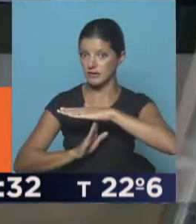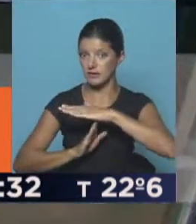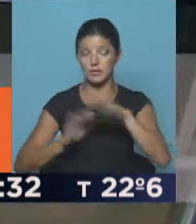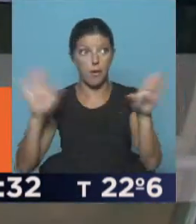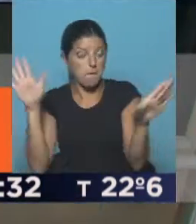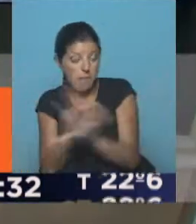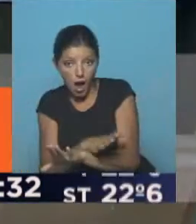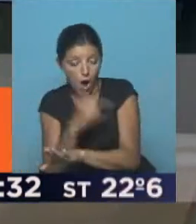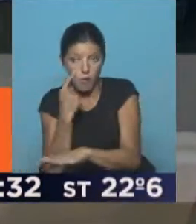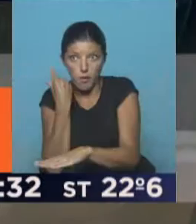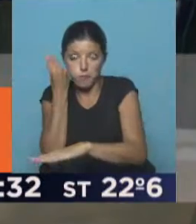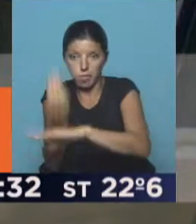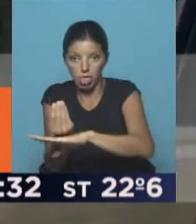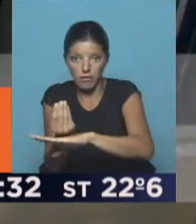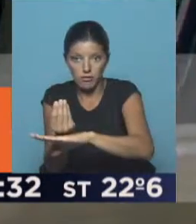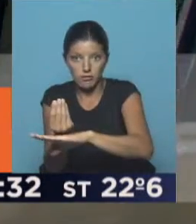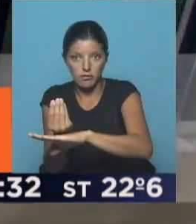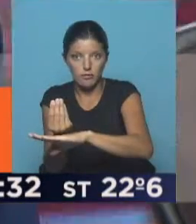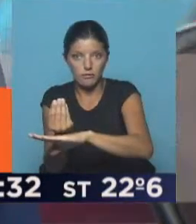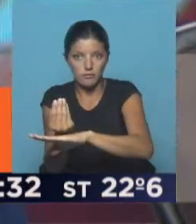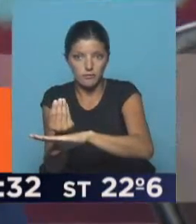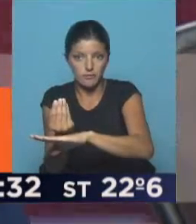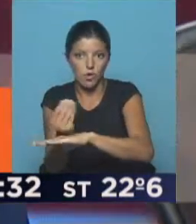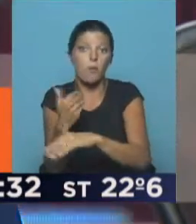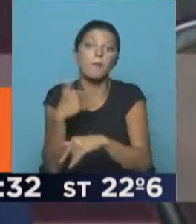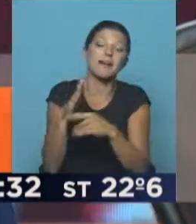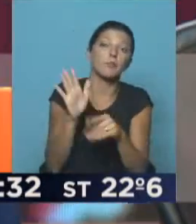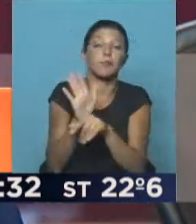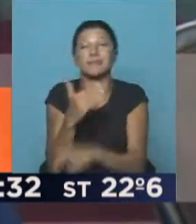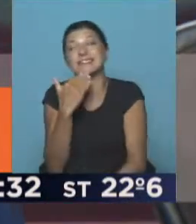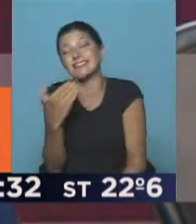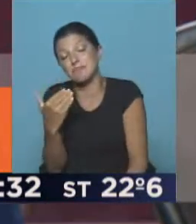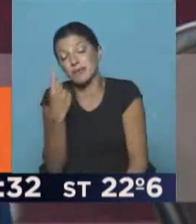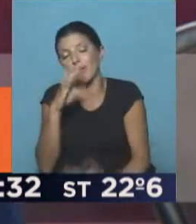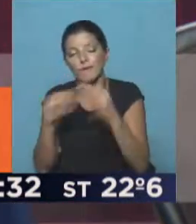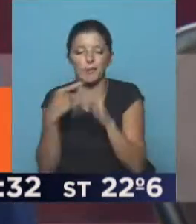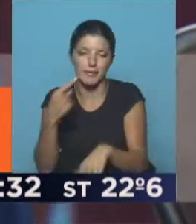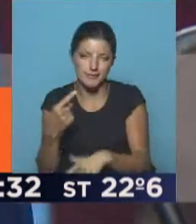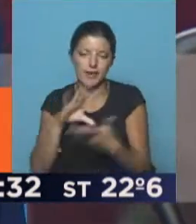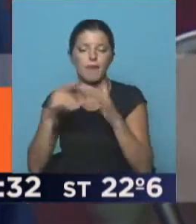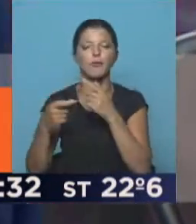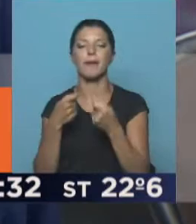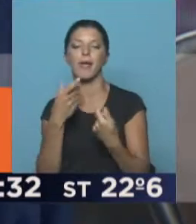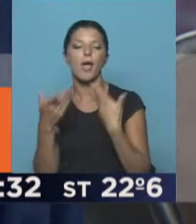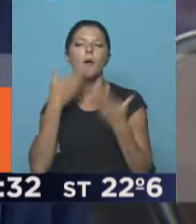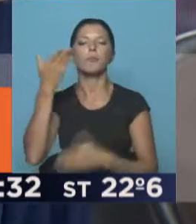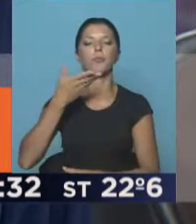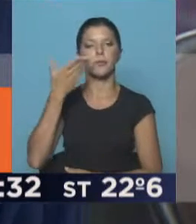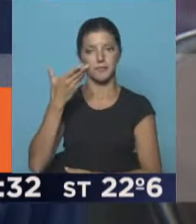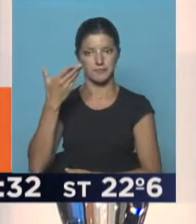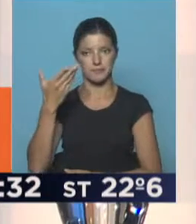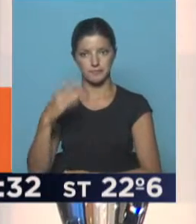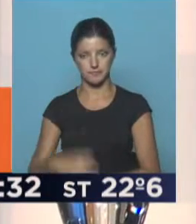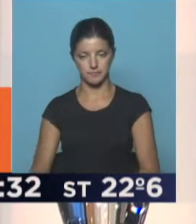que solo ya con una cuestión más simpática, por decirlo así, tiene cierta cosa carismática de la que venían careciendo